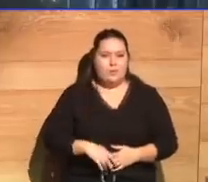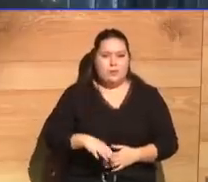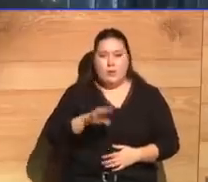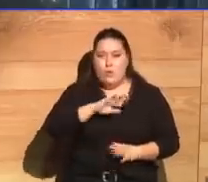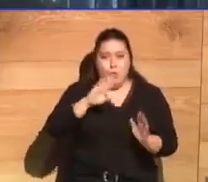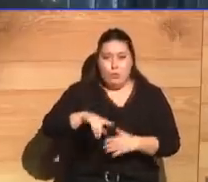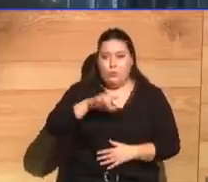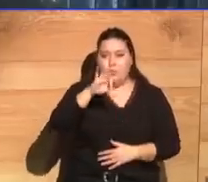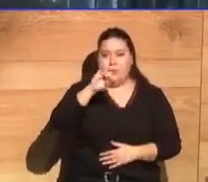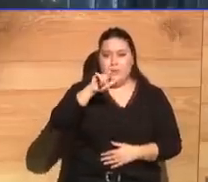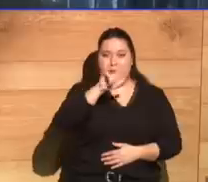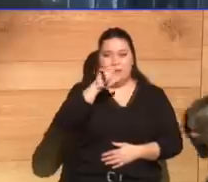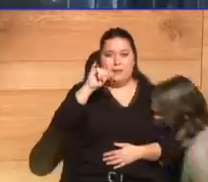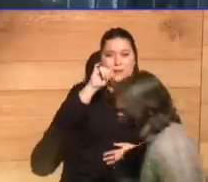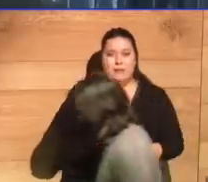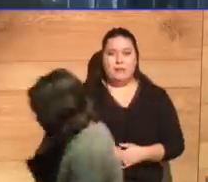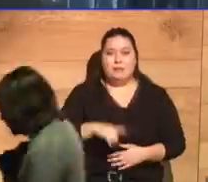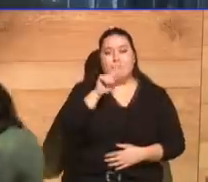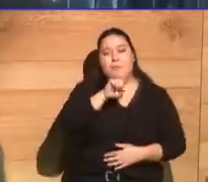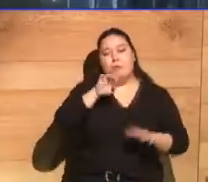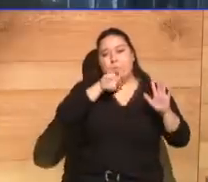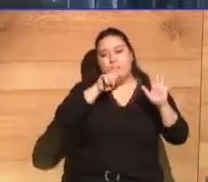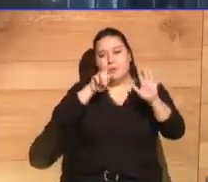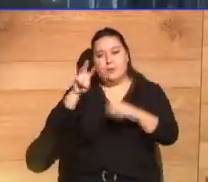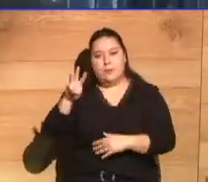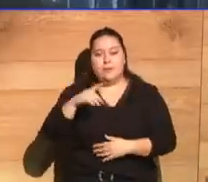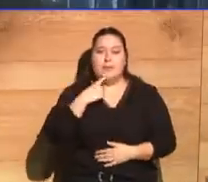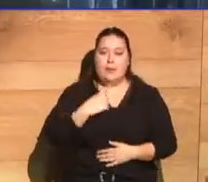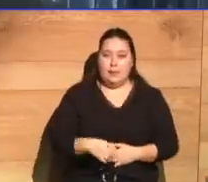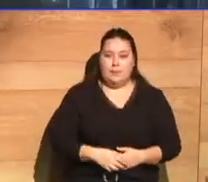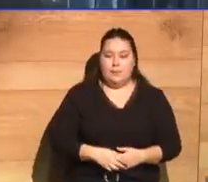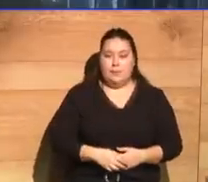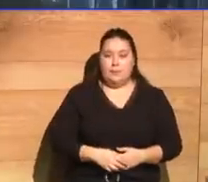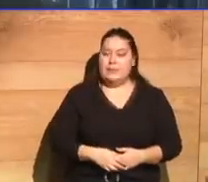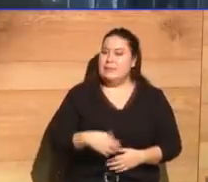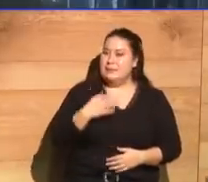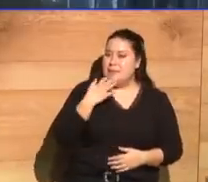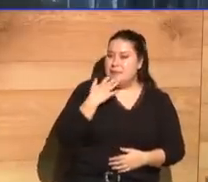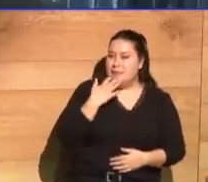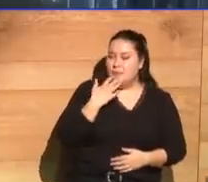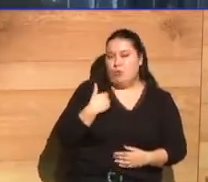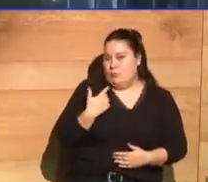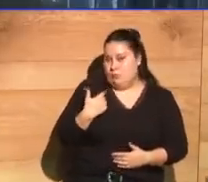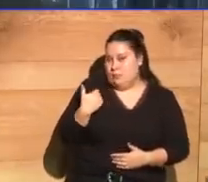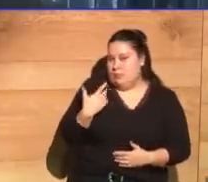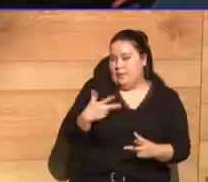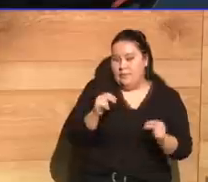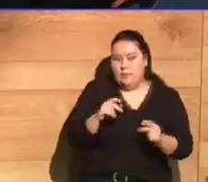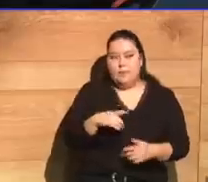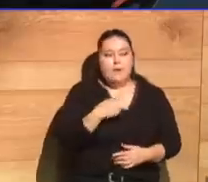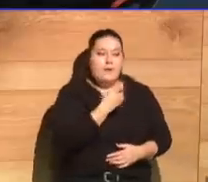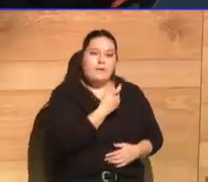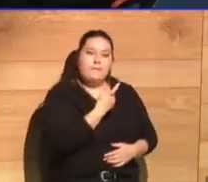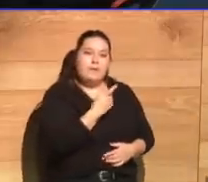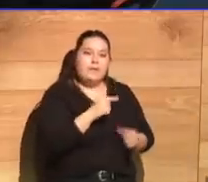último que os acabo de mencionar, el que en 1973 dice, y si que acababan de terminarlos... Perdóname, falta